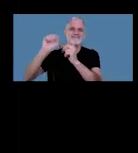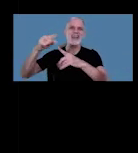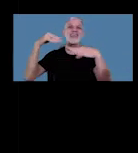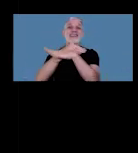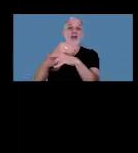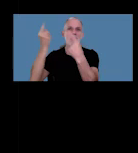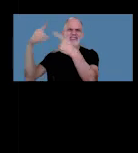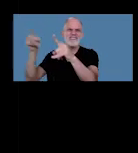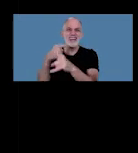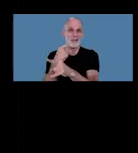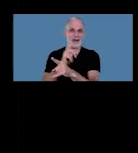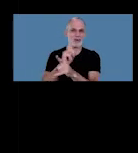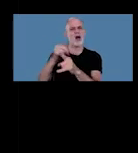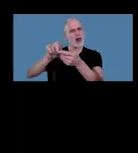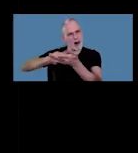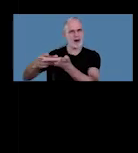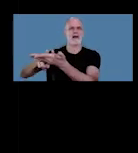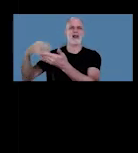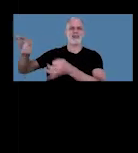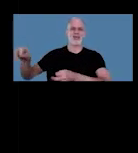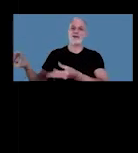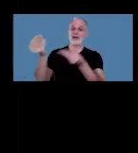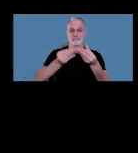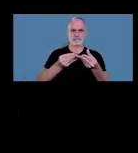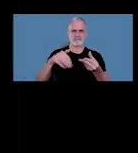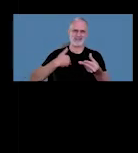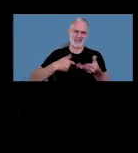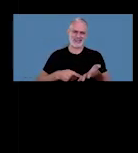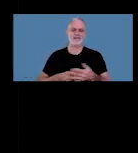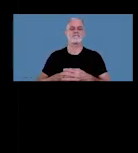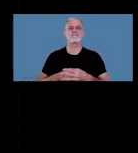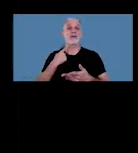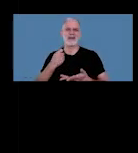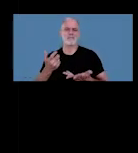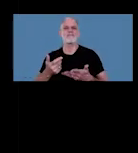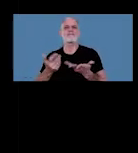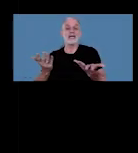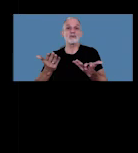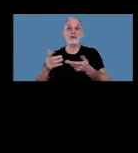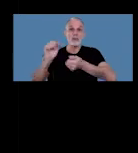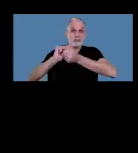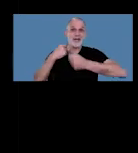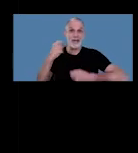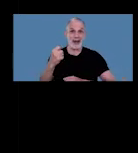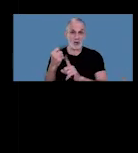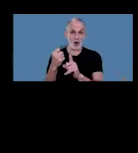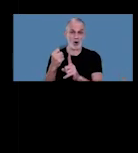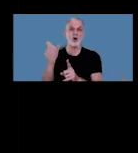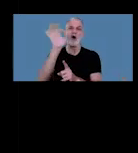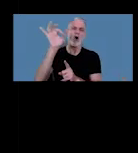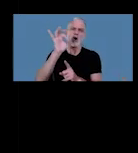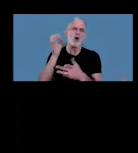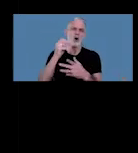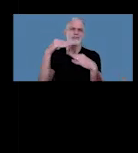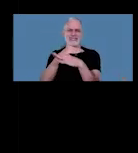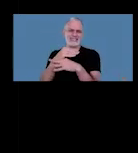al castellano, debe estar traducido. Y además, esté emitido en castellano o en lengua